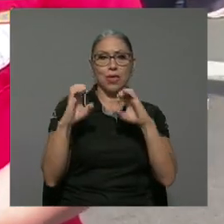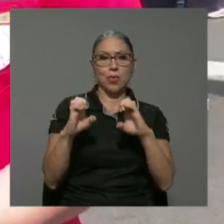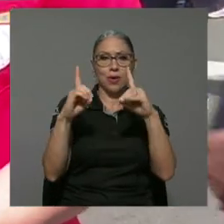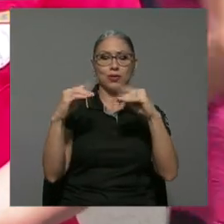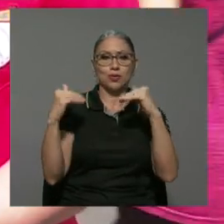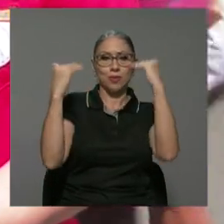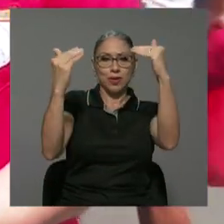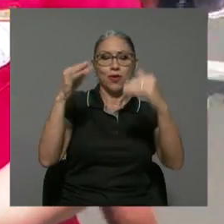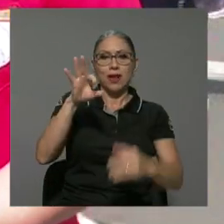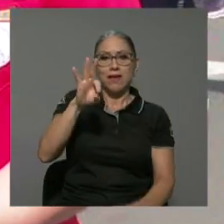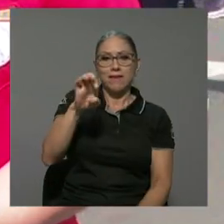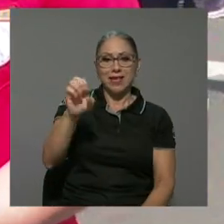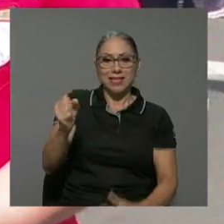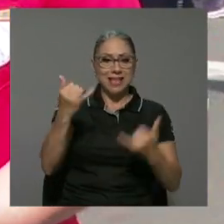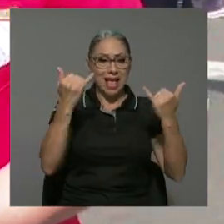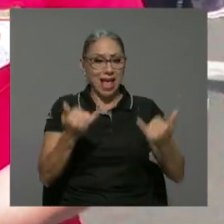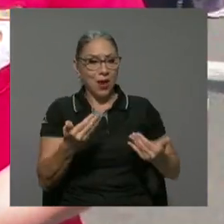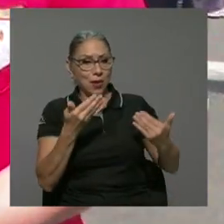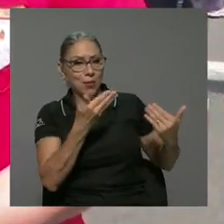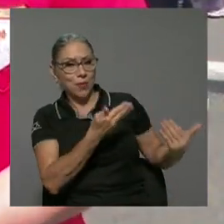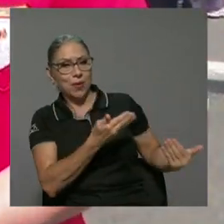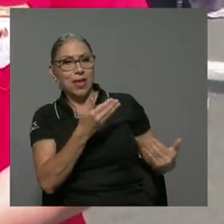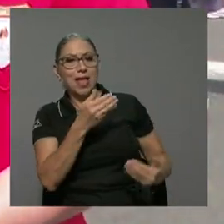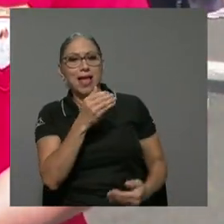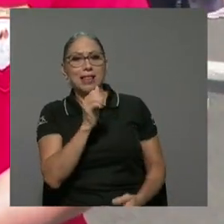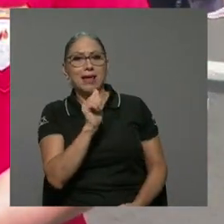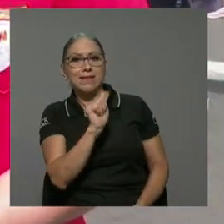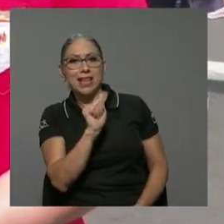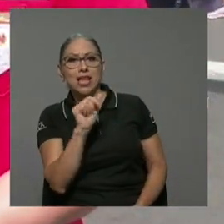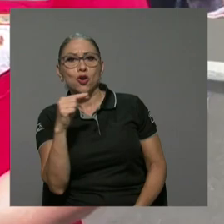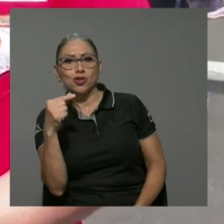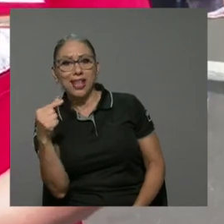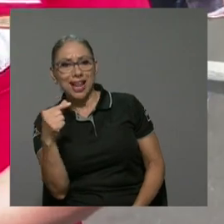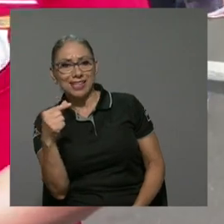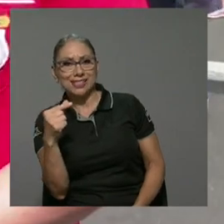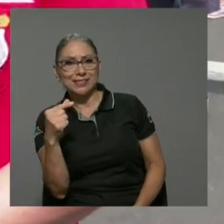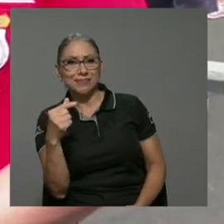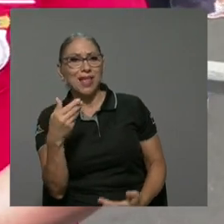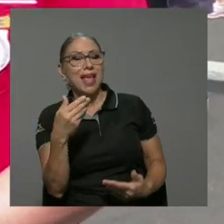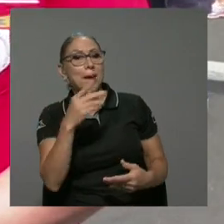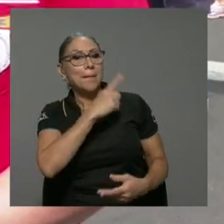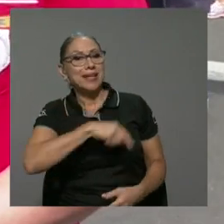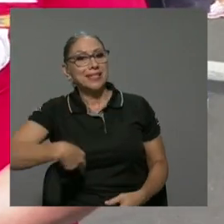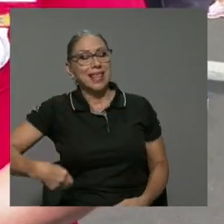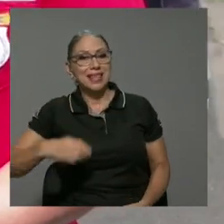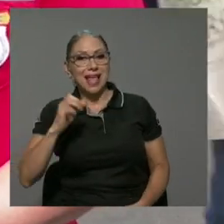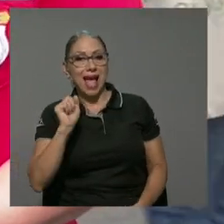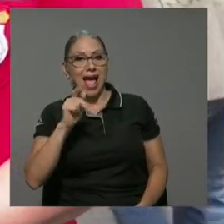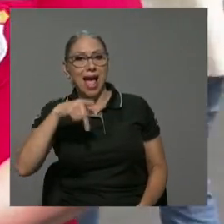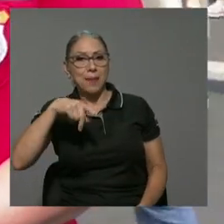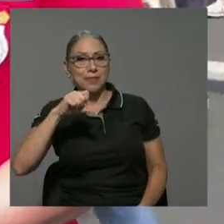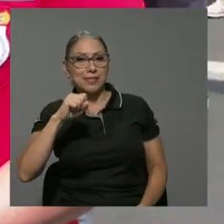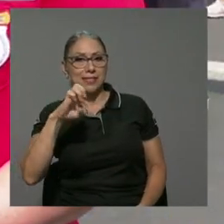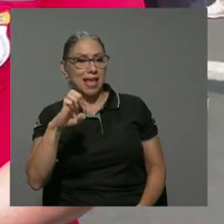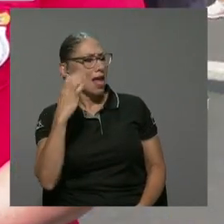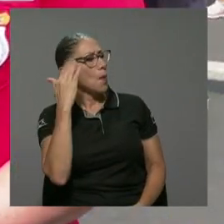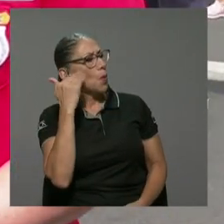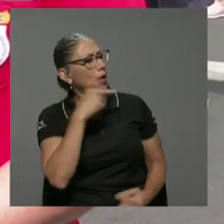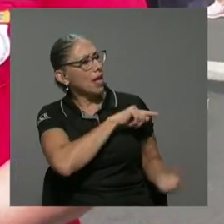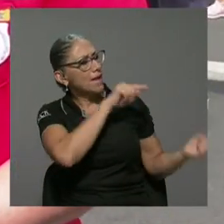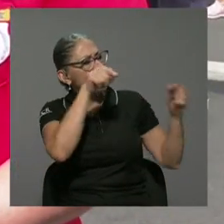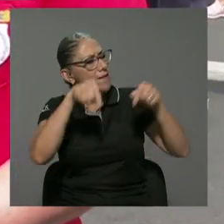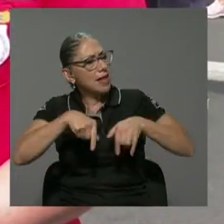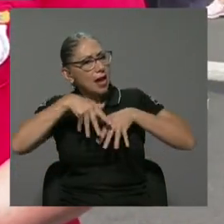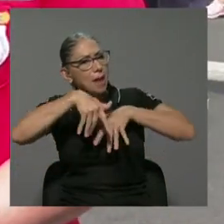nos acompaña Ana Doris González, quien es presidenta de APSE. Doña Ana Doris, bueno, ¿por qué vienen hoy aquí a marchar y cuál